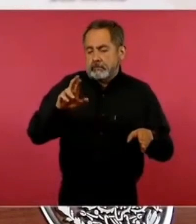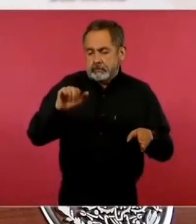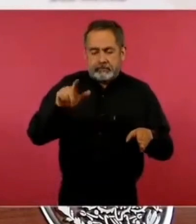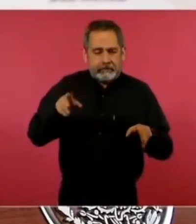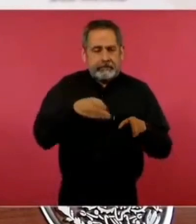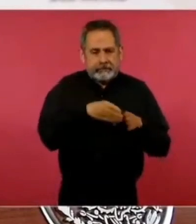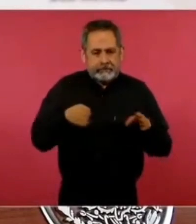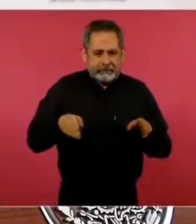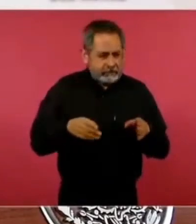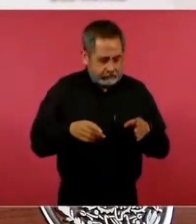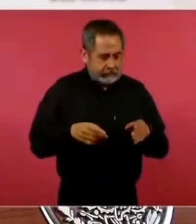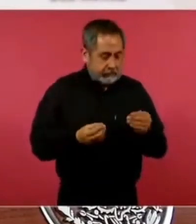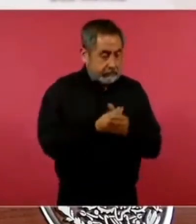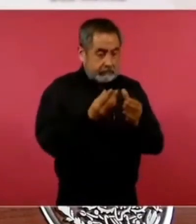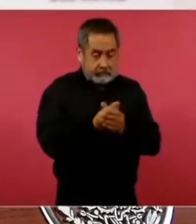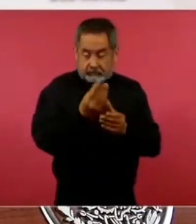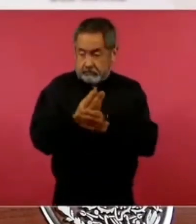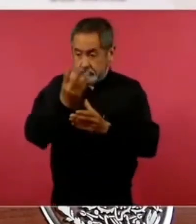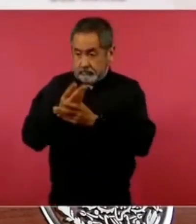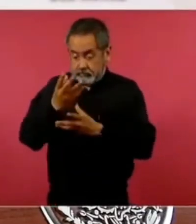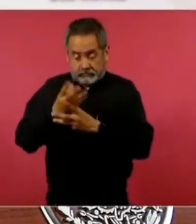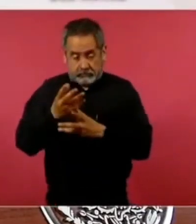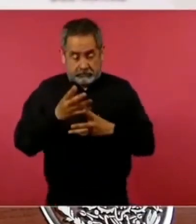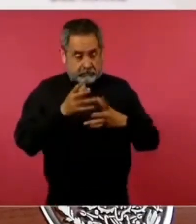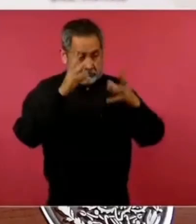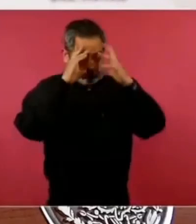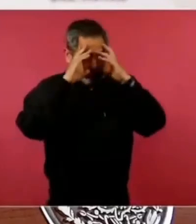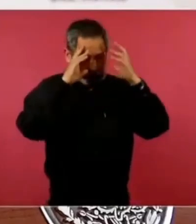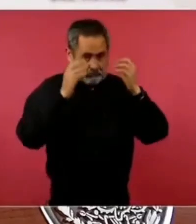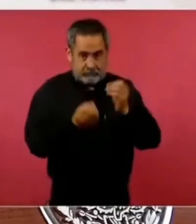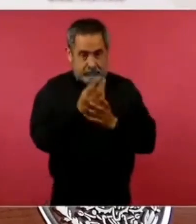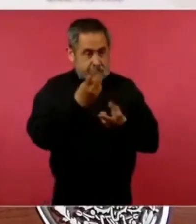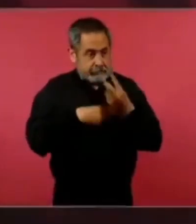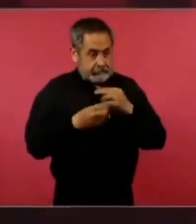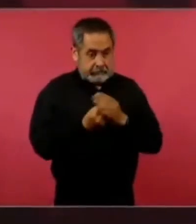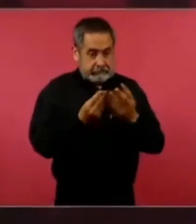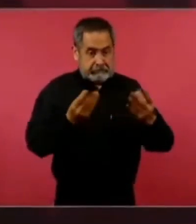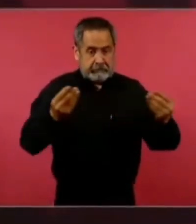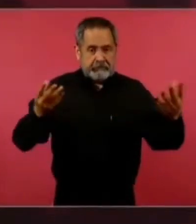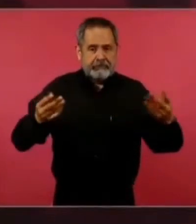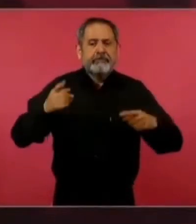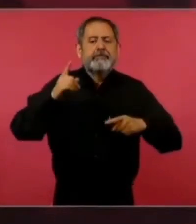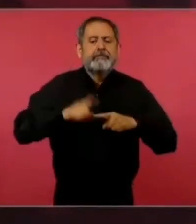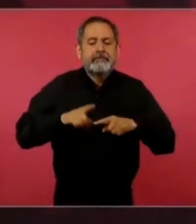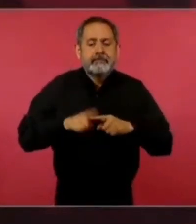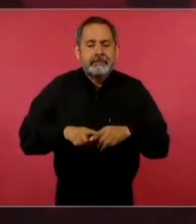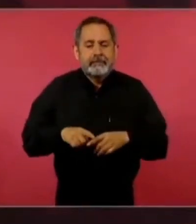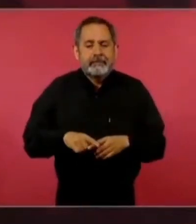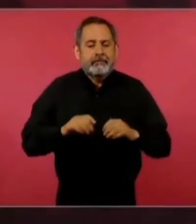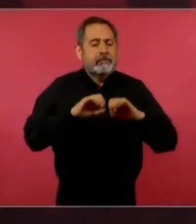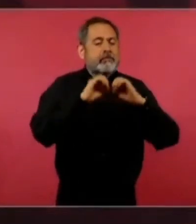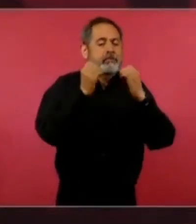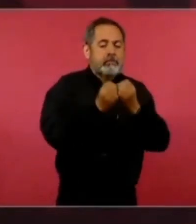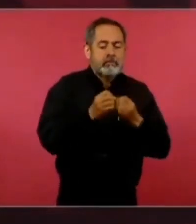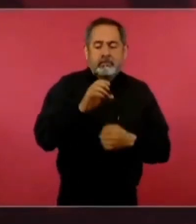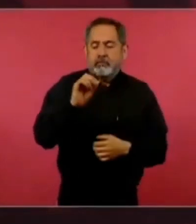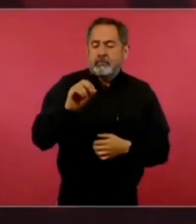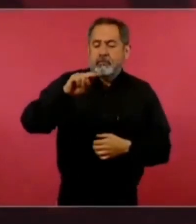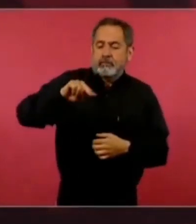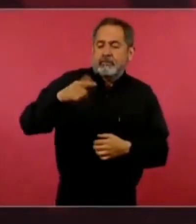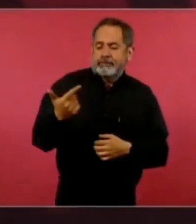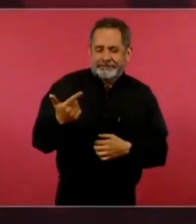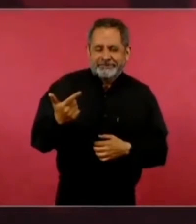que brotaron como hongos después de la lluvia, fueron las llamadas organizaciones no